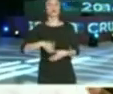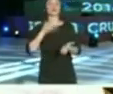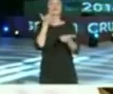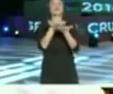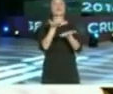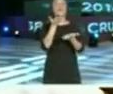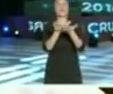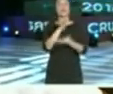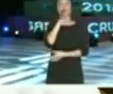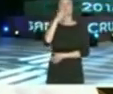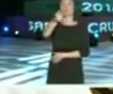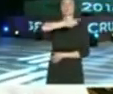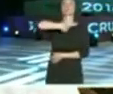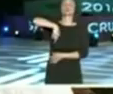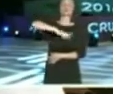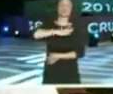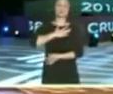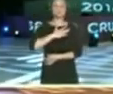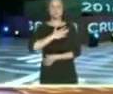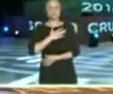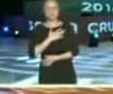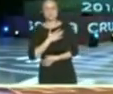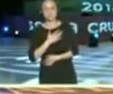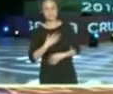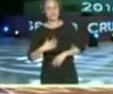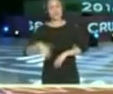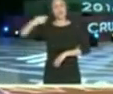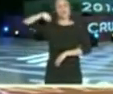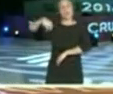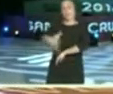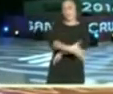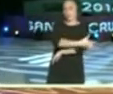juega por nosotros. Carlos Alonso